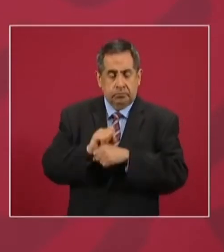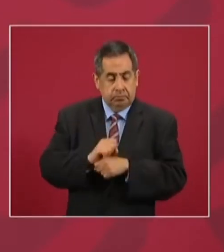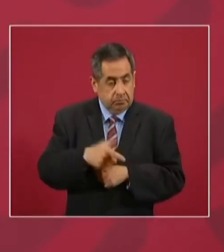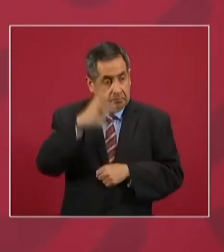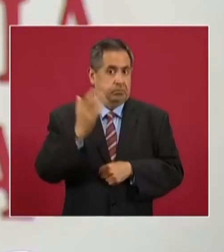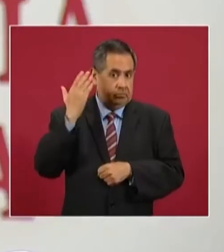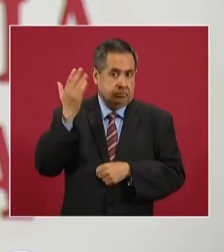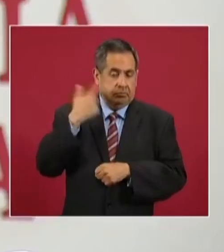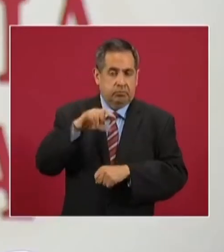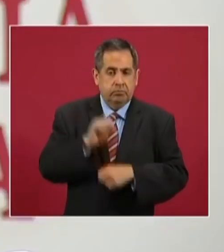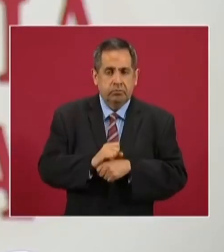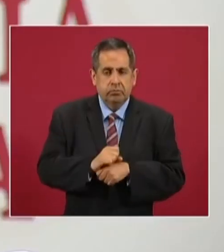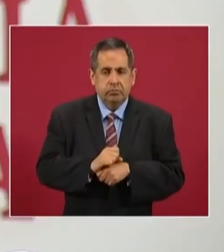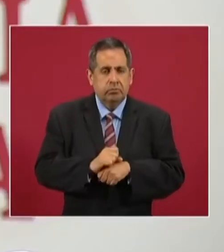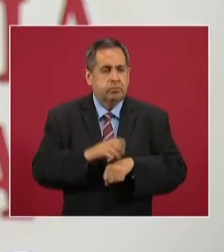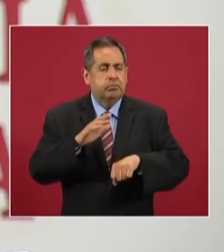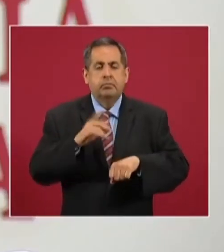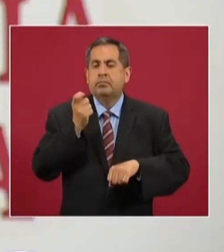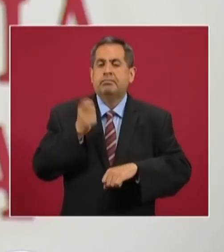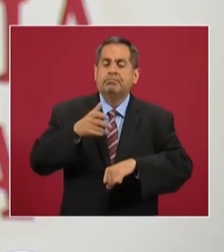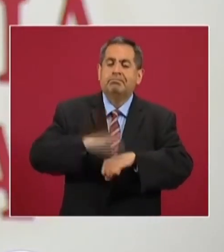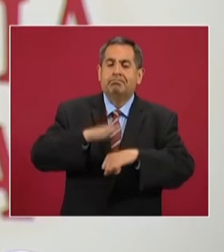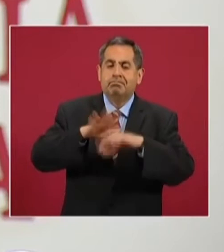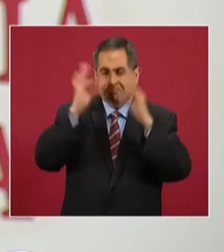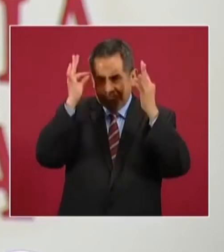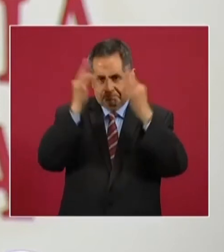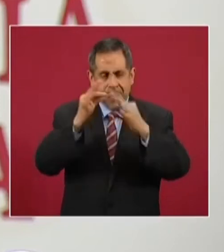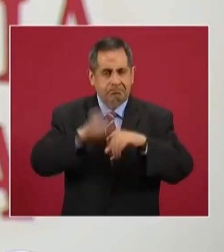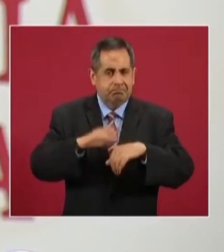no haber sido informado de la investigación en contra del general, iniciada en